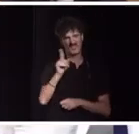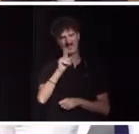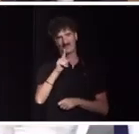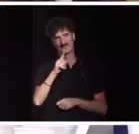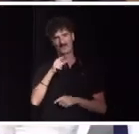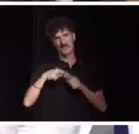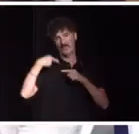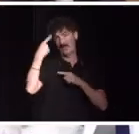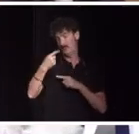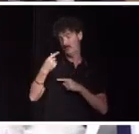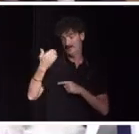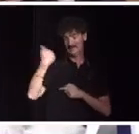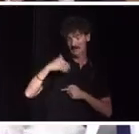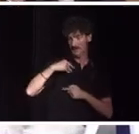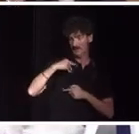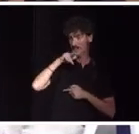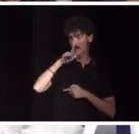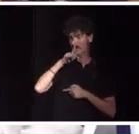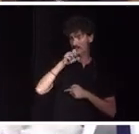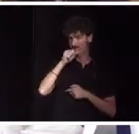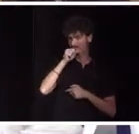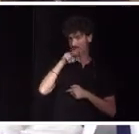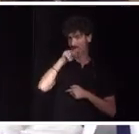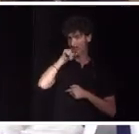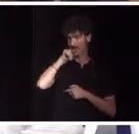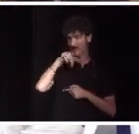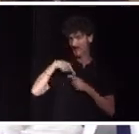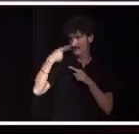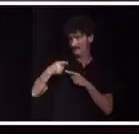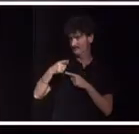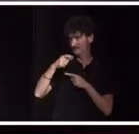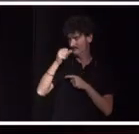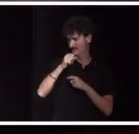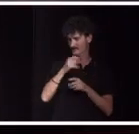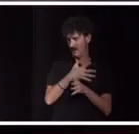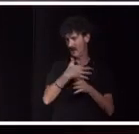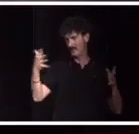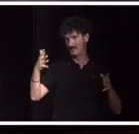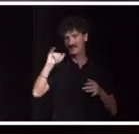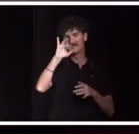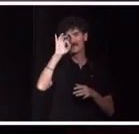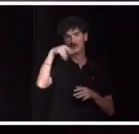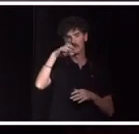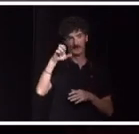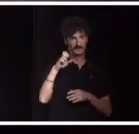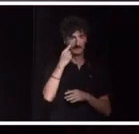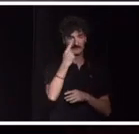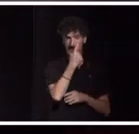del pedazo de discurso que ha hecho nuestra secretaria general, Ione Belarra.